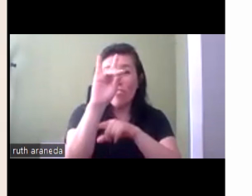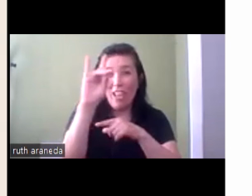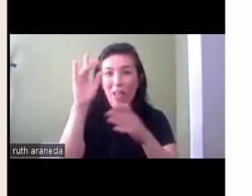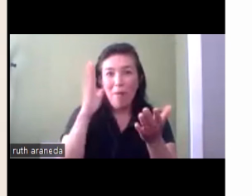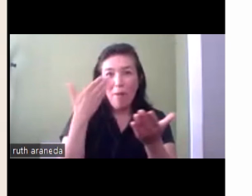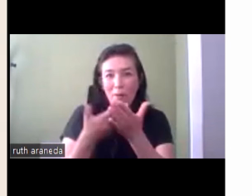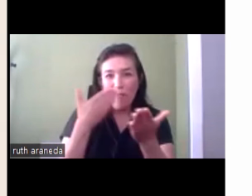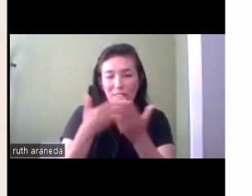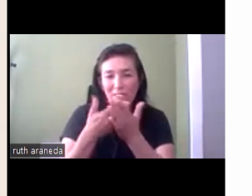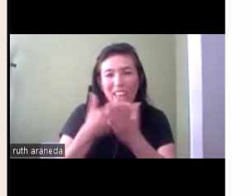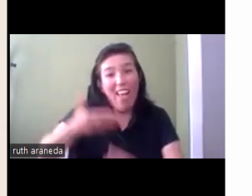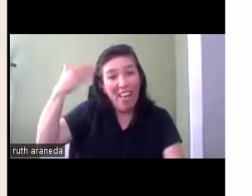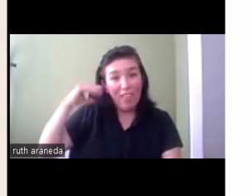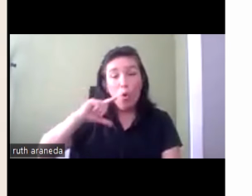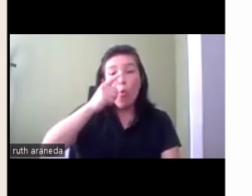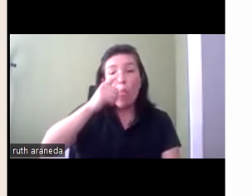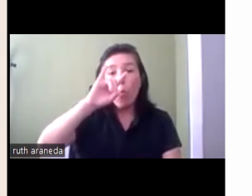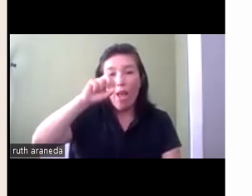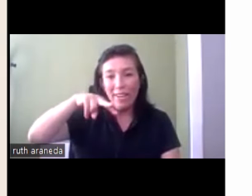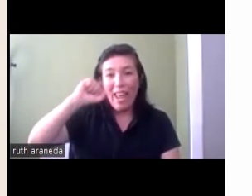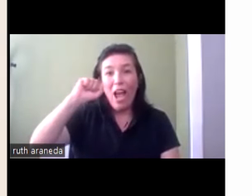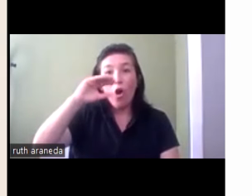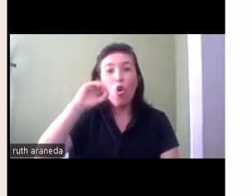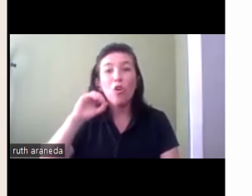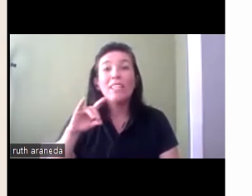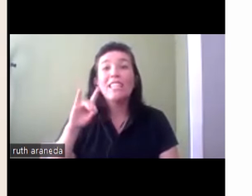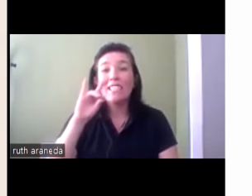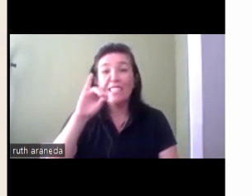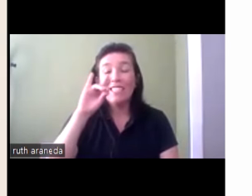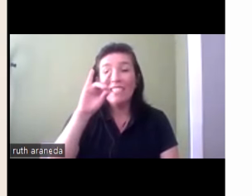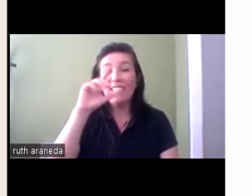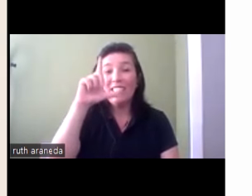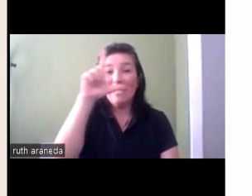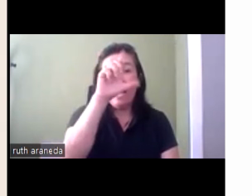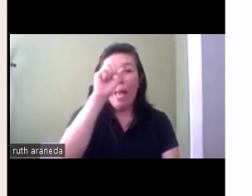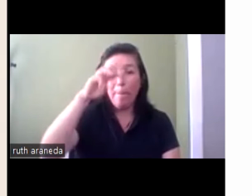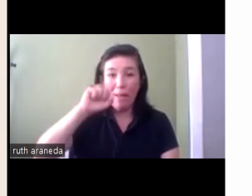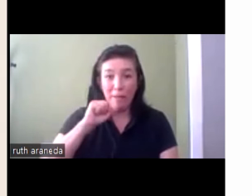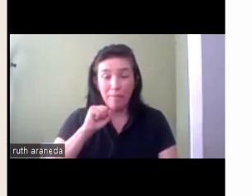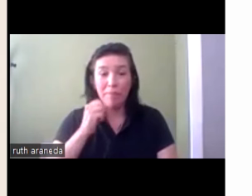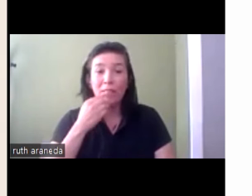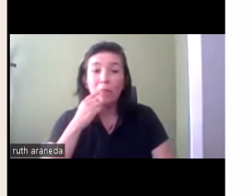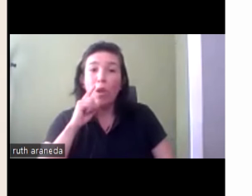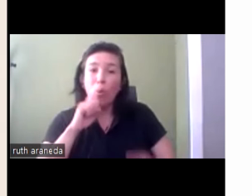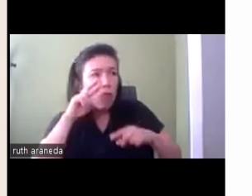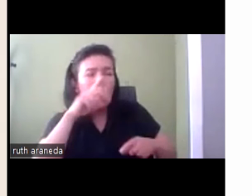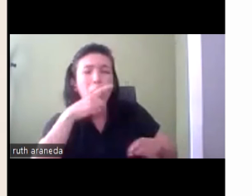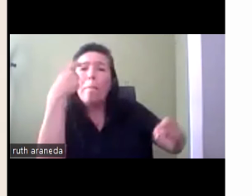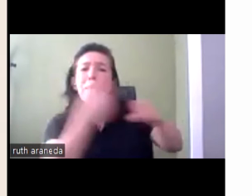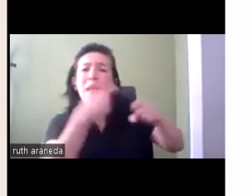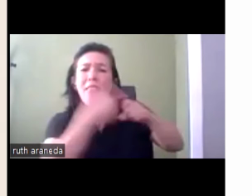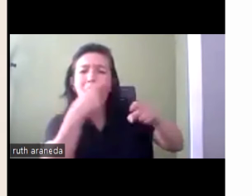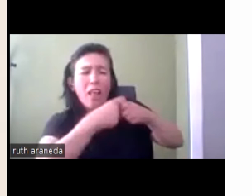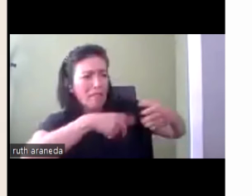había existido guanaco y llama. Respecto al arte rupestre, se reconocen grabados sobre la piedra o petroglifos